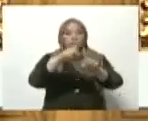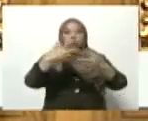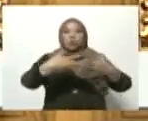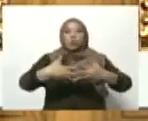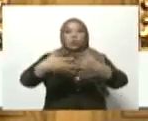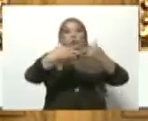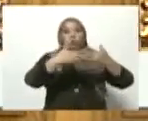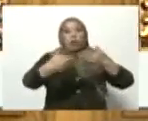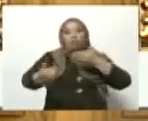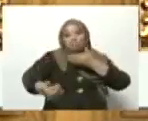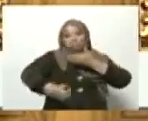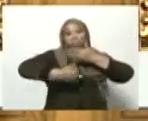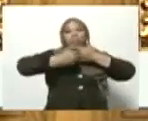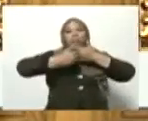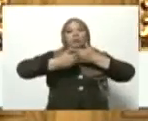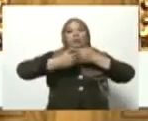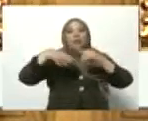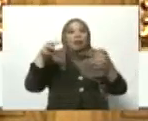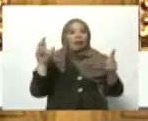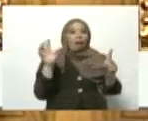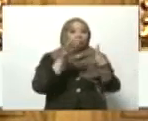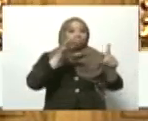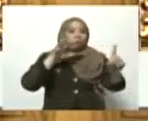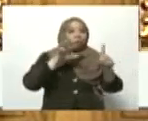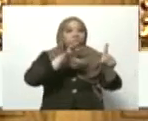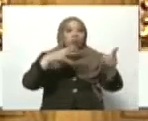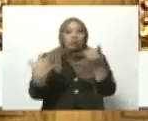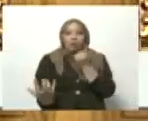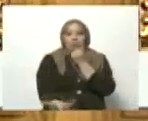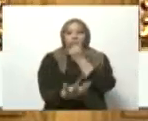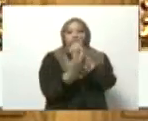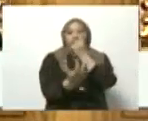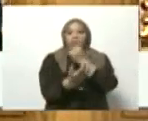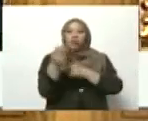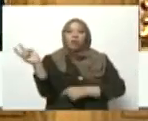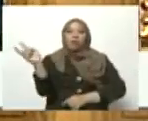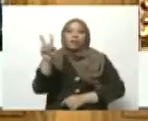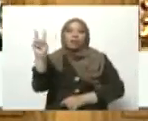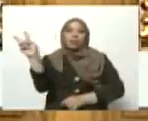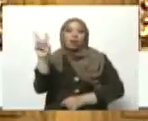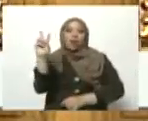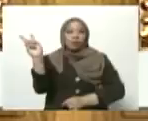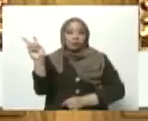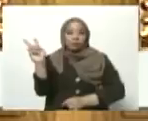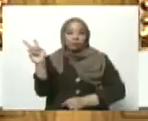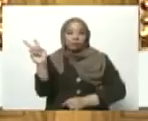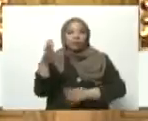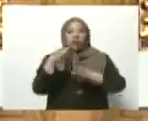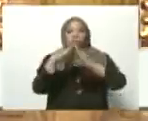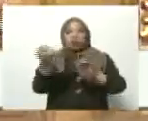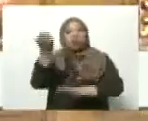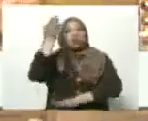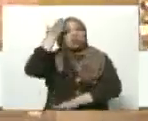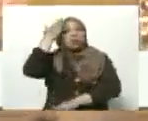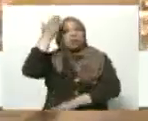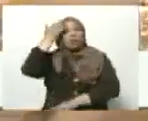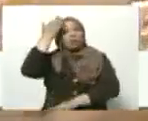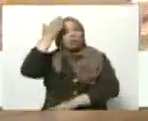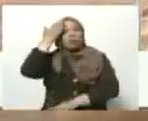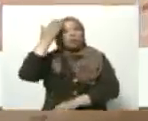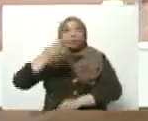extranjeras atacando a Venezuela y venezolanos atacando a venezolanos. Todos sabemos, y ustedes más,